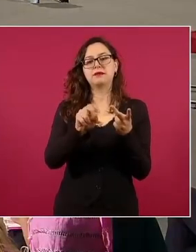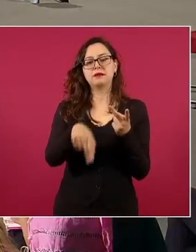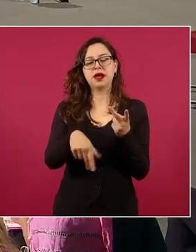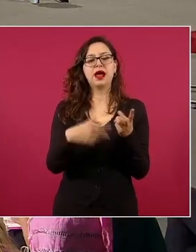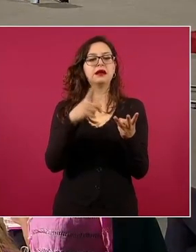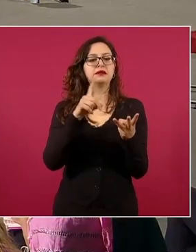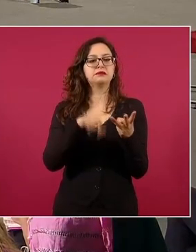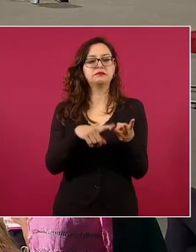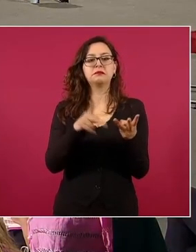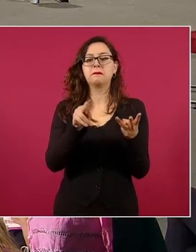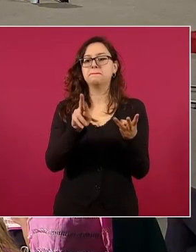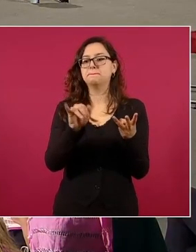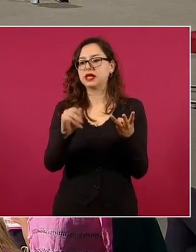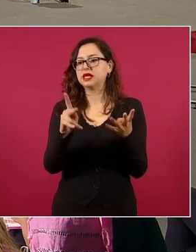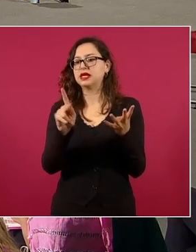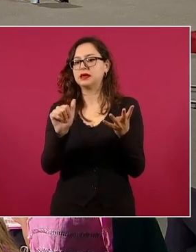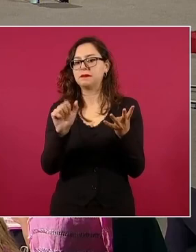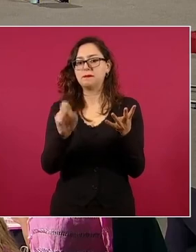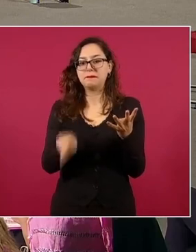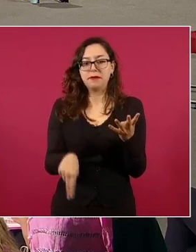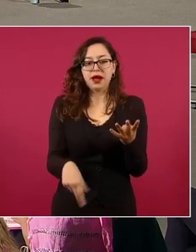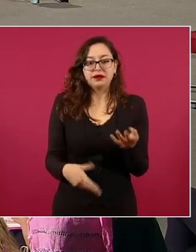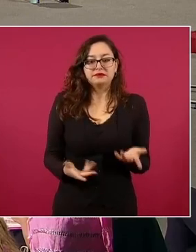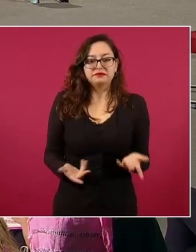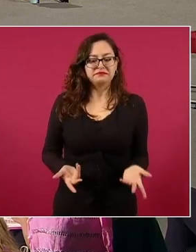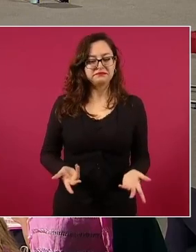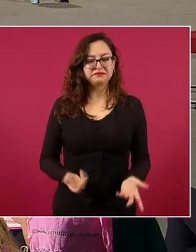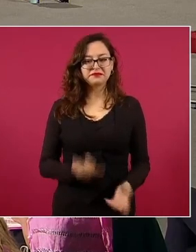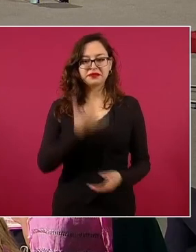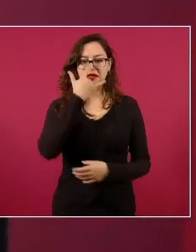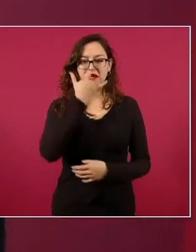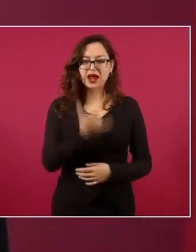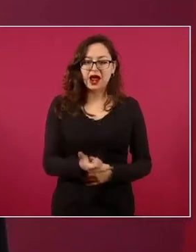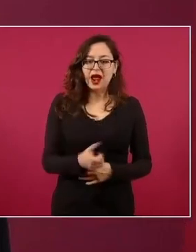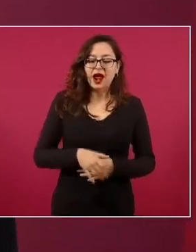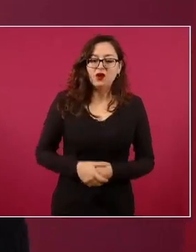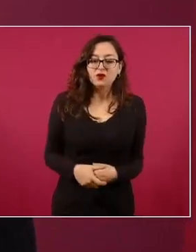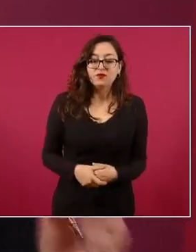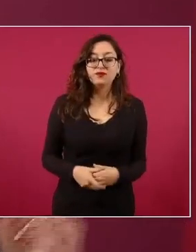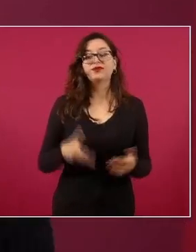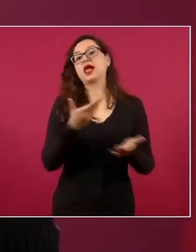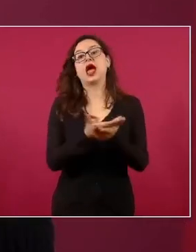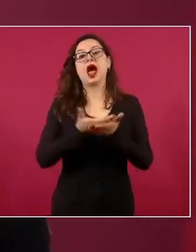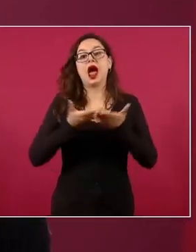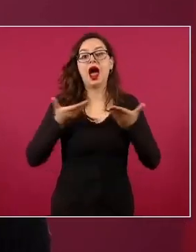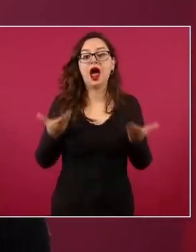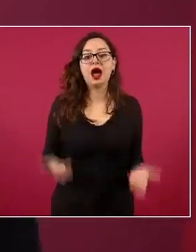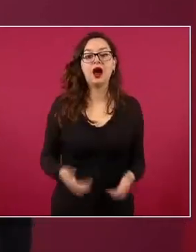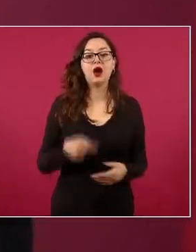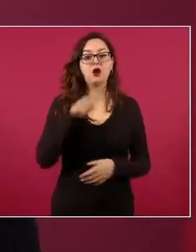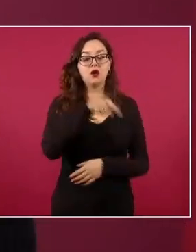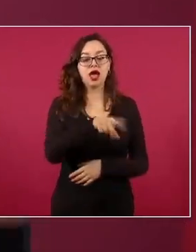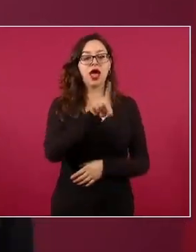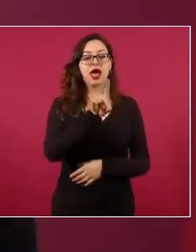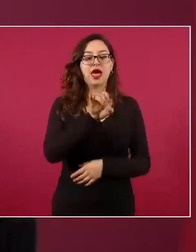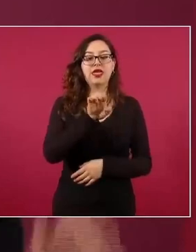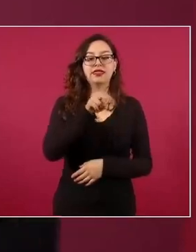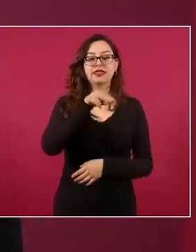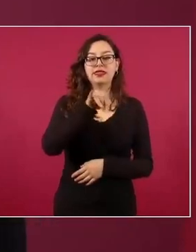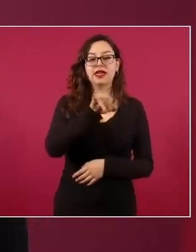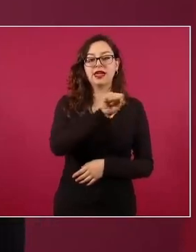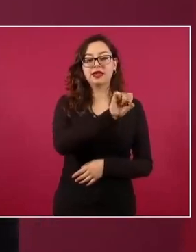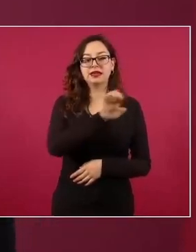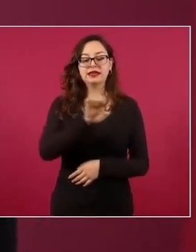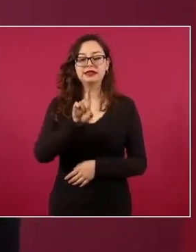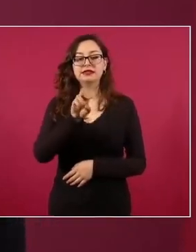del PRI y el PAN. Ahora, la señora Dresser escribió un nuevo artículo en el que se declara abiertamente